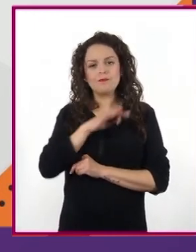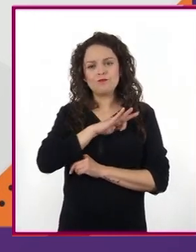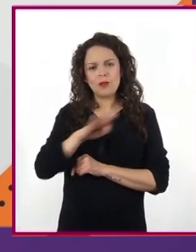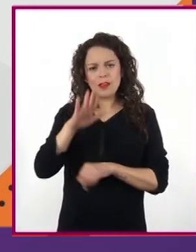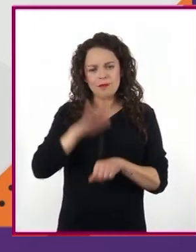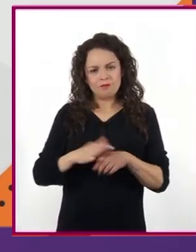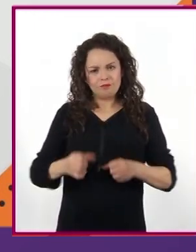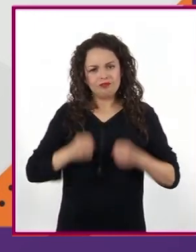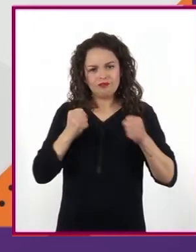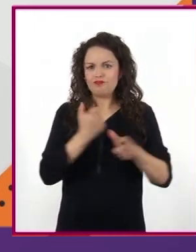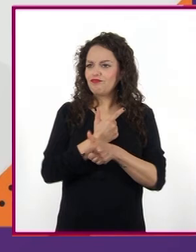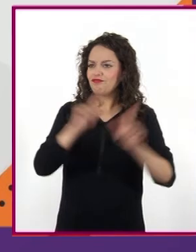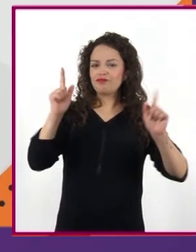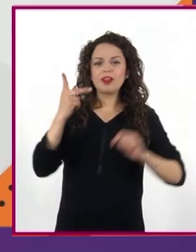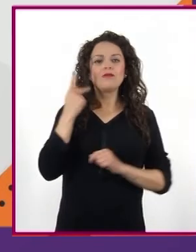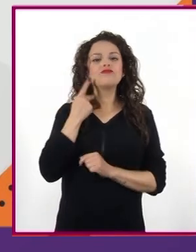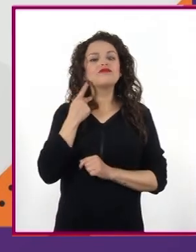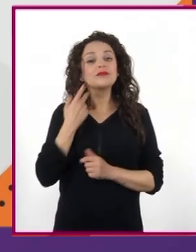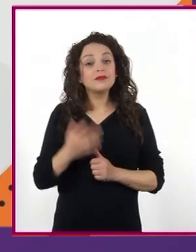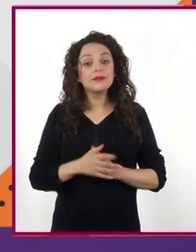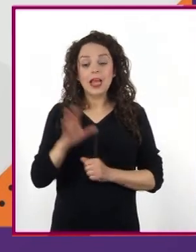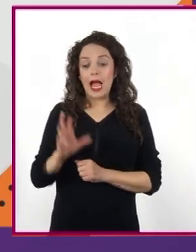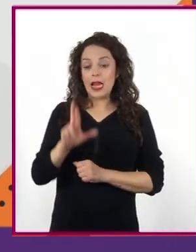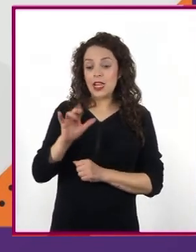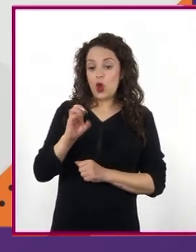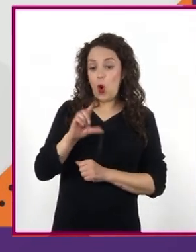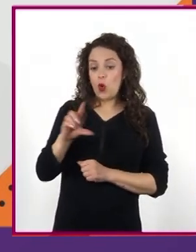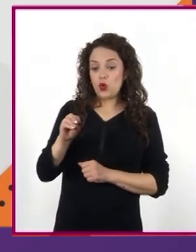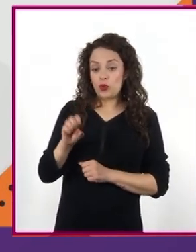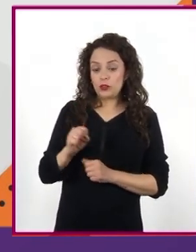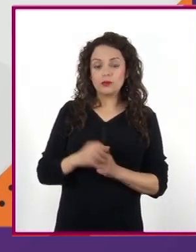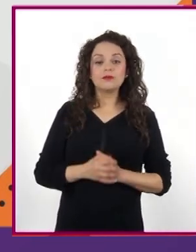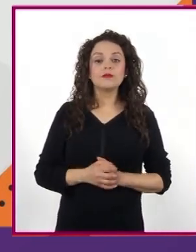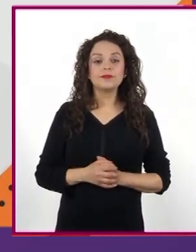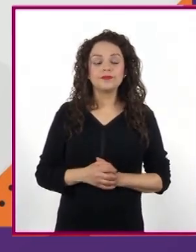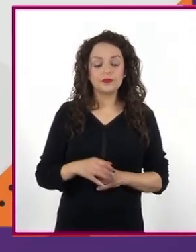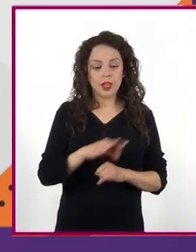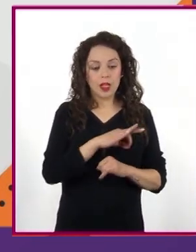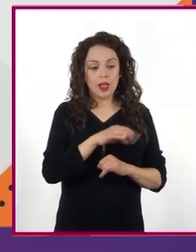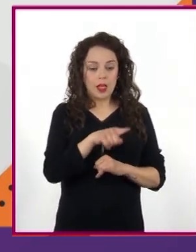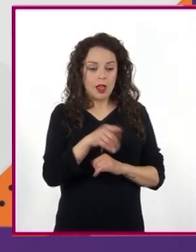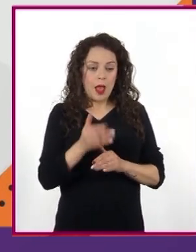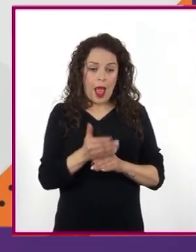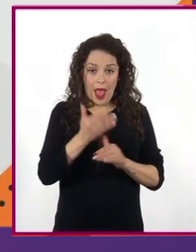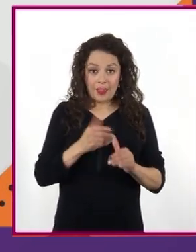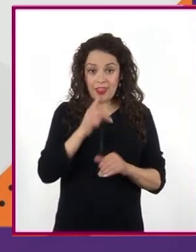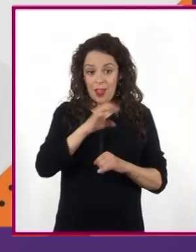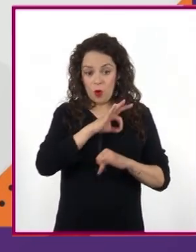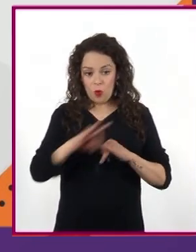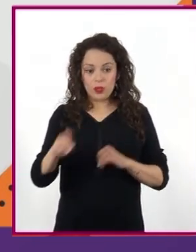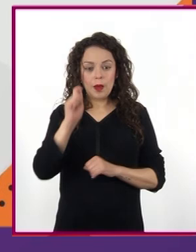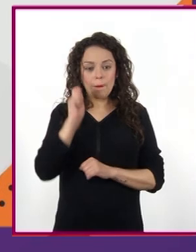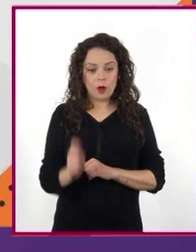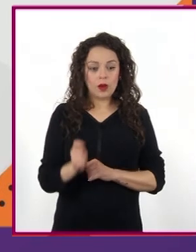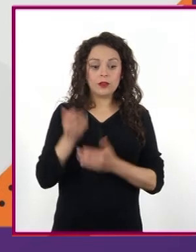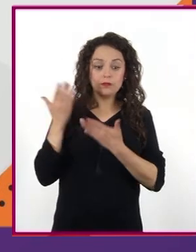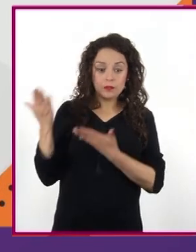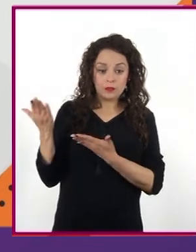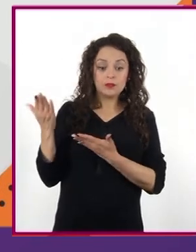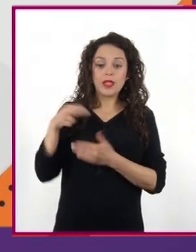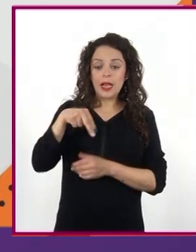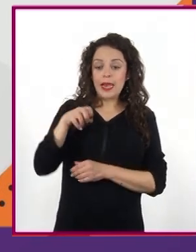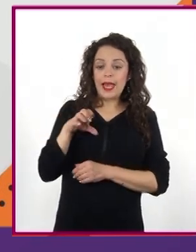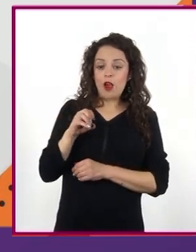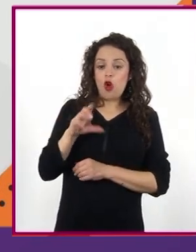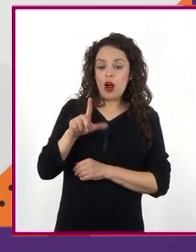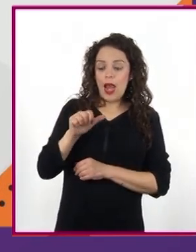liberación política. En penúltima instancia, la influencia neoclásica en el arte, es decir,